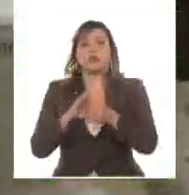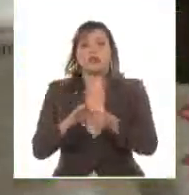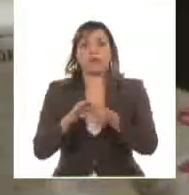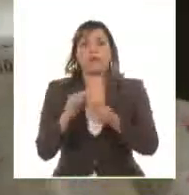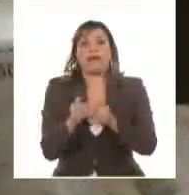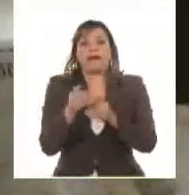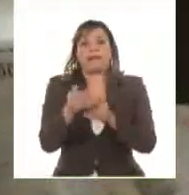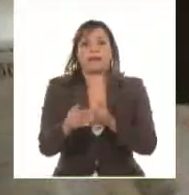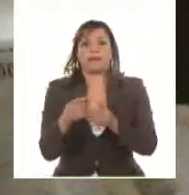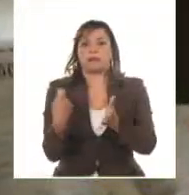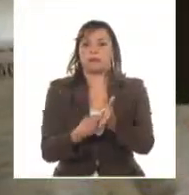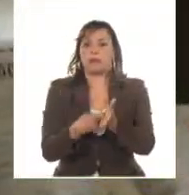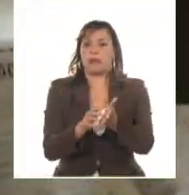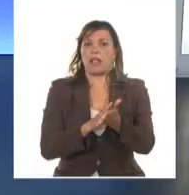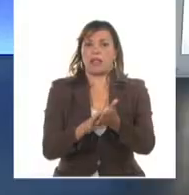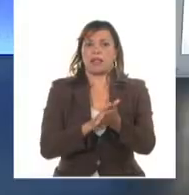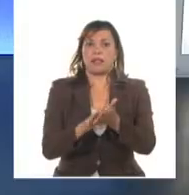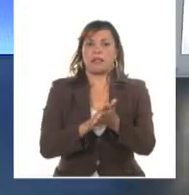y gratuita.